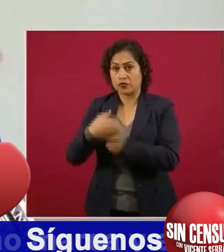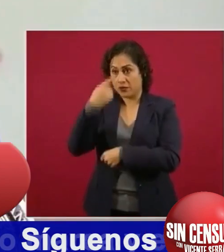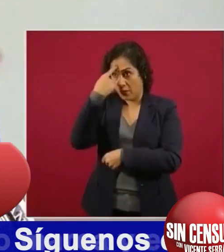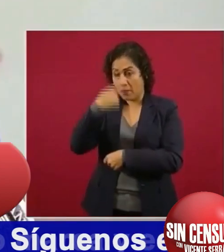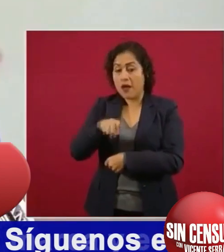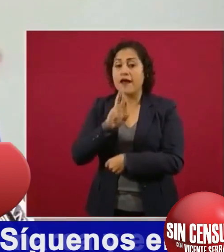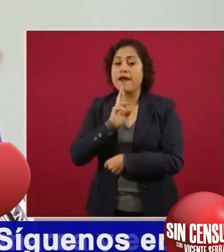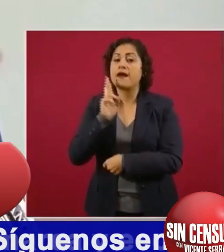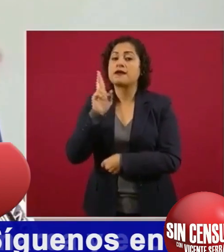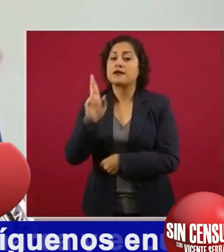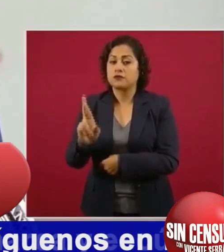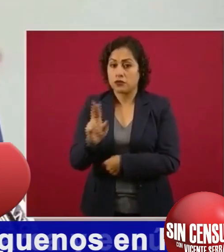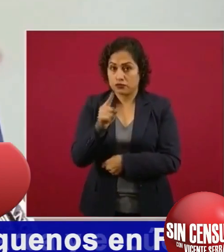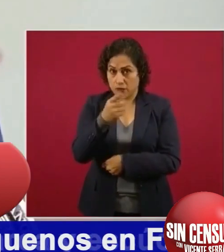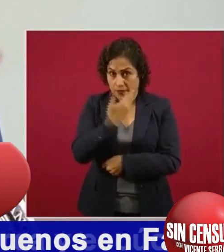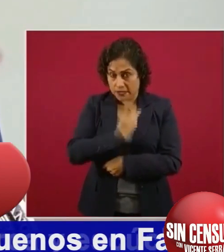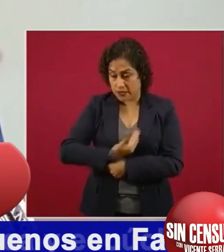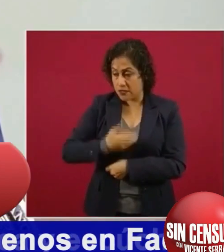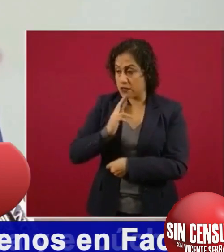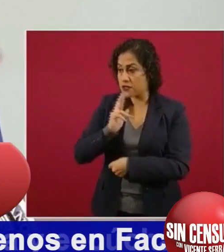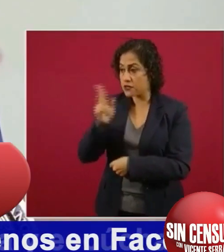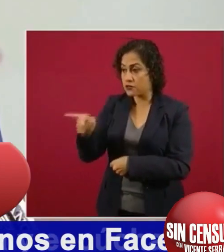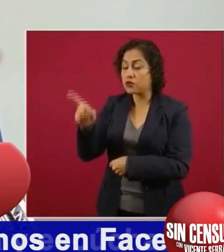para obtener la libertad de su hijo.